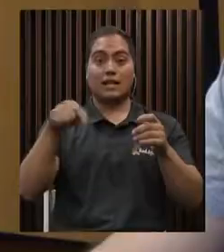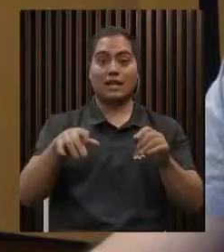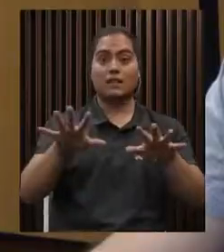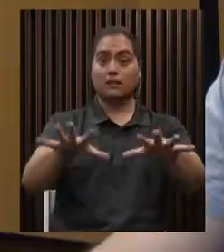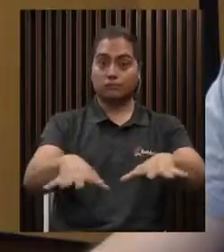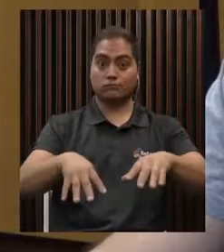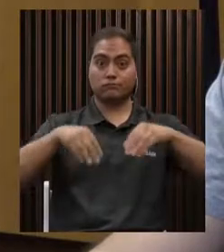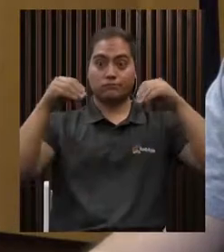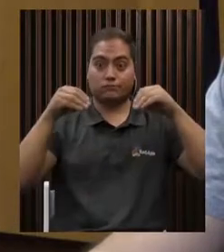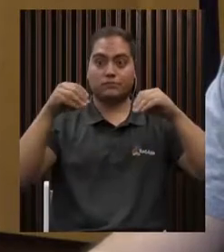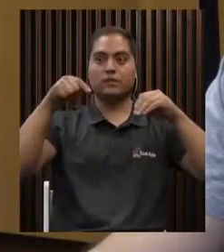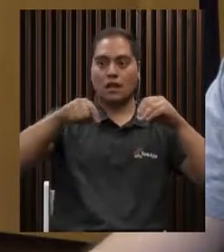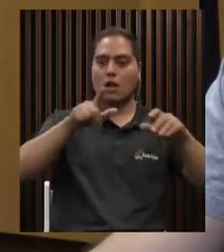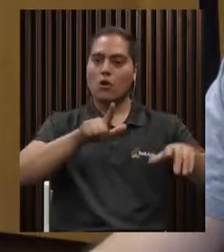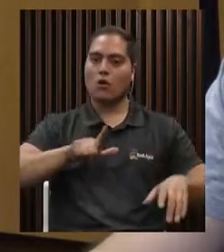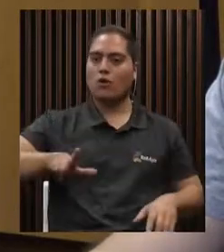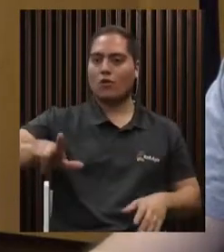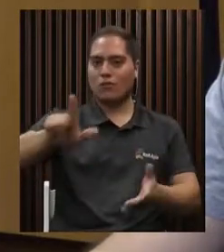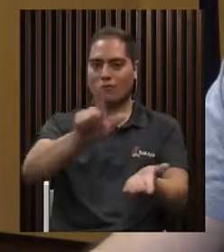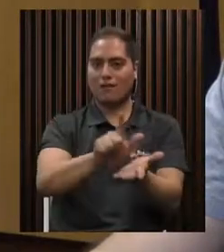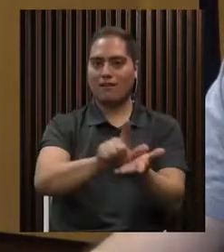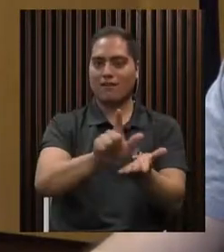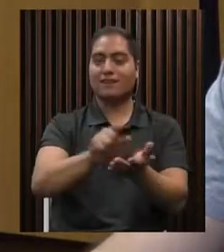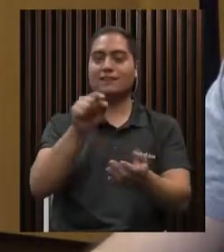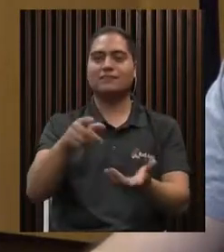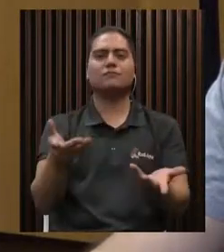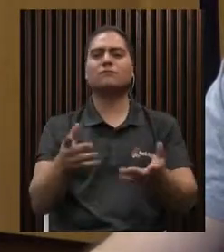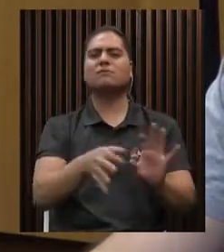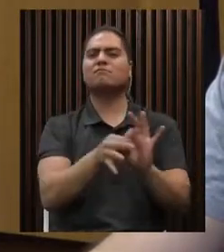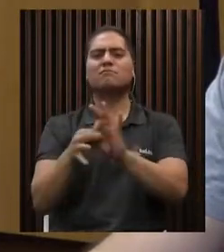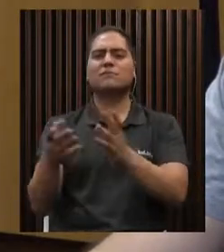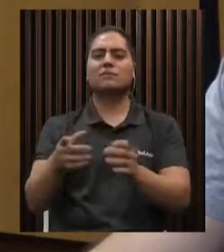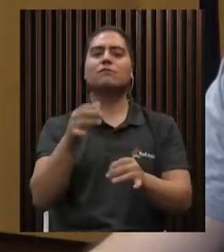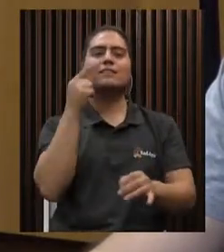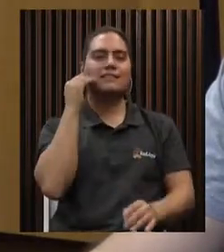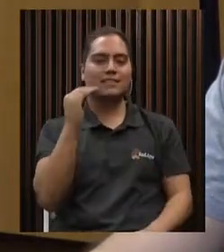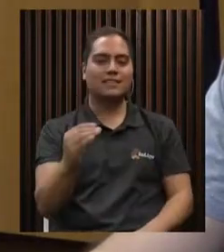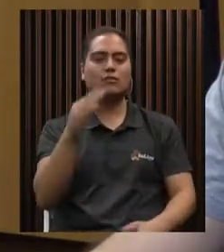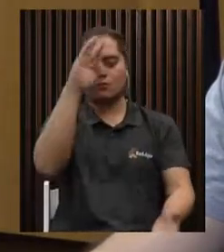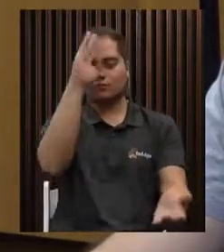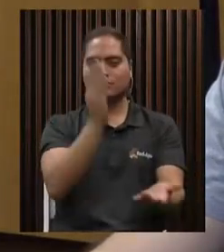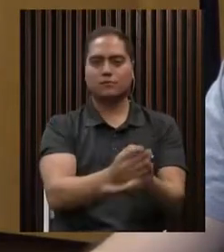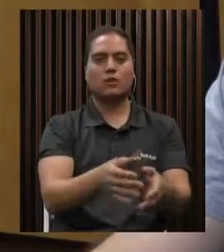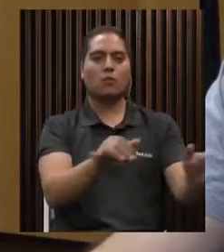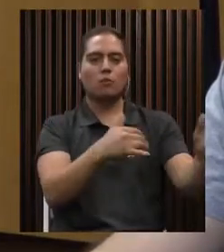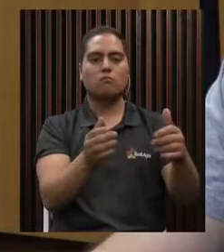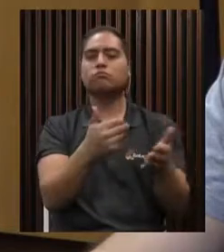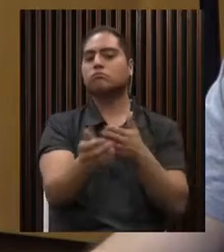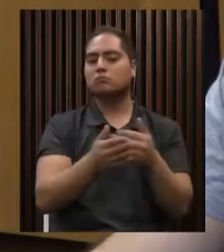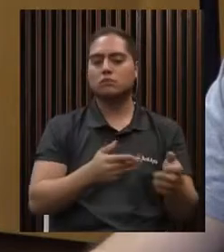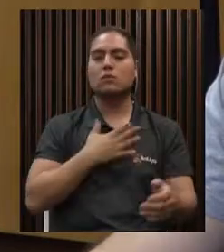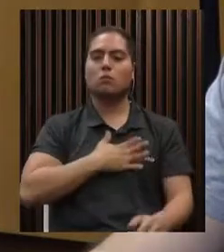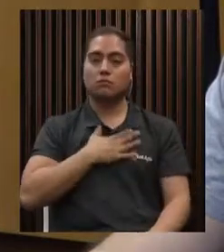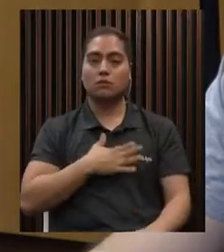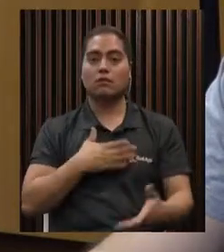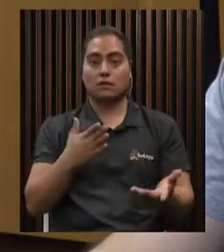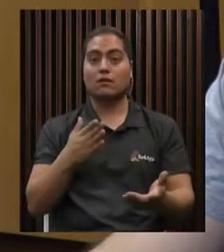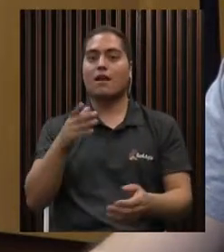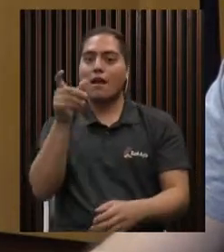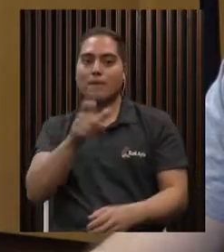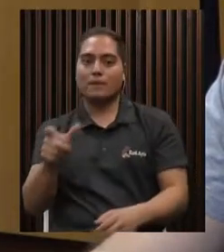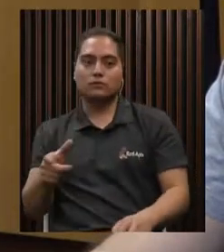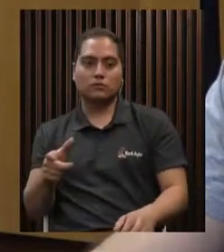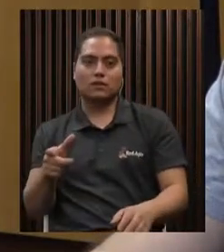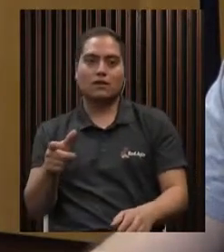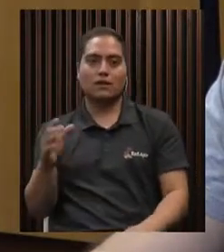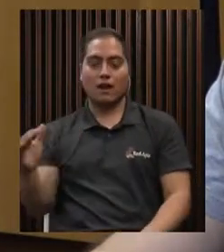significa que los niños deciden cómo ellos quieren divertirse, dónde quieren divertirse, y los adultos están ahí para poder apoyar